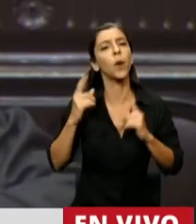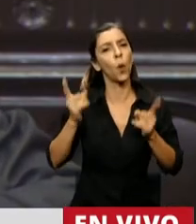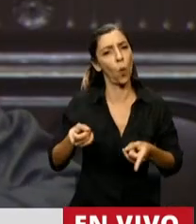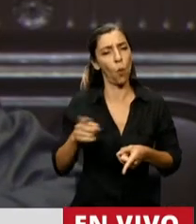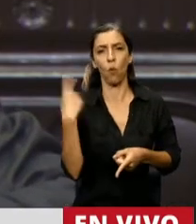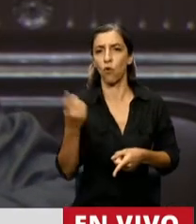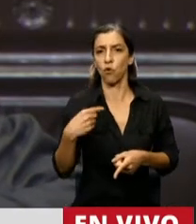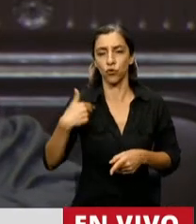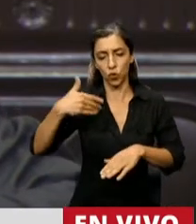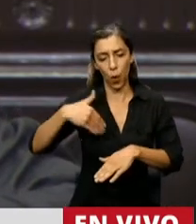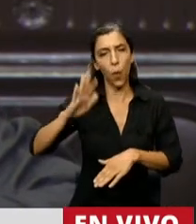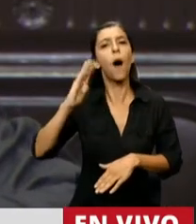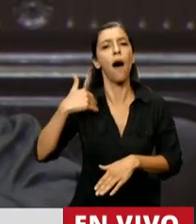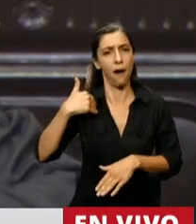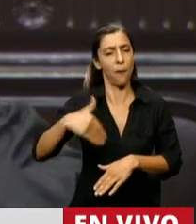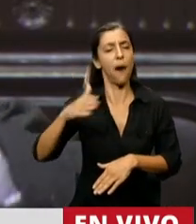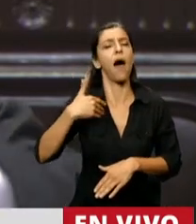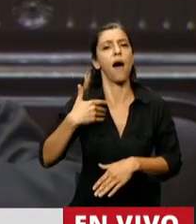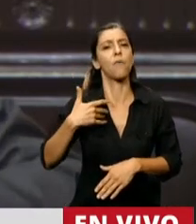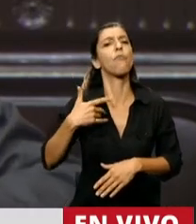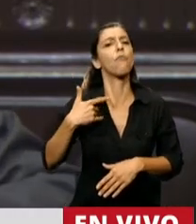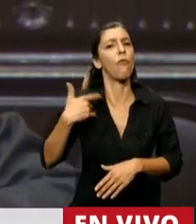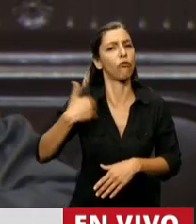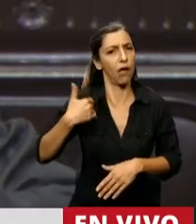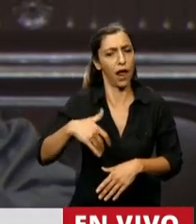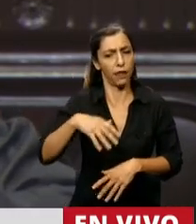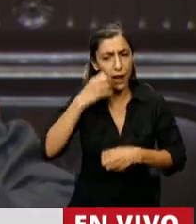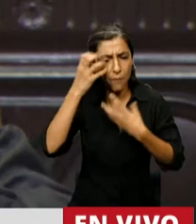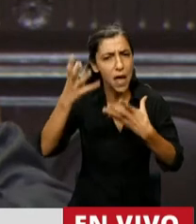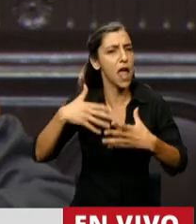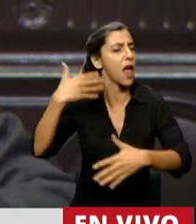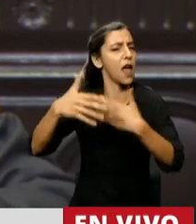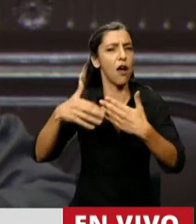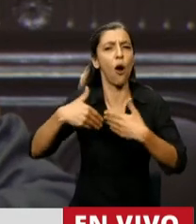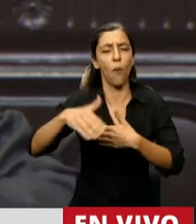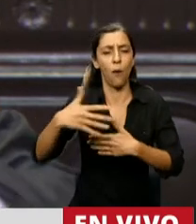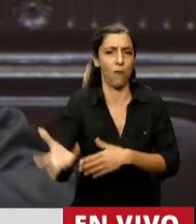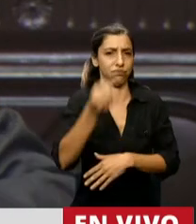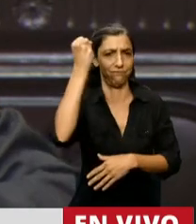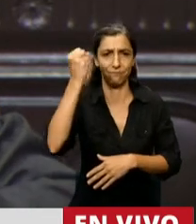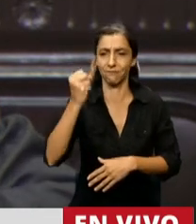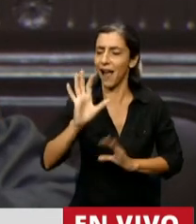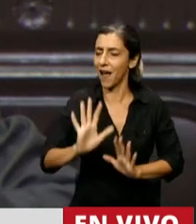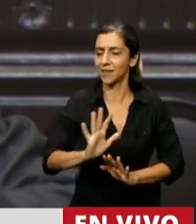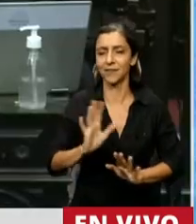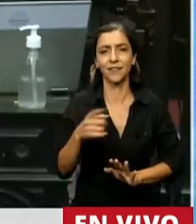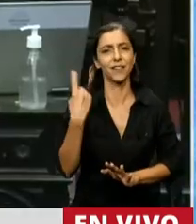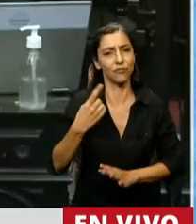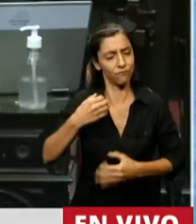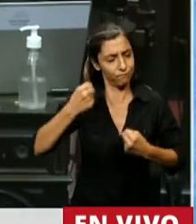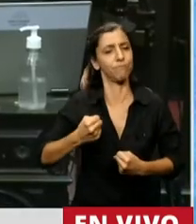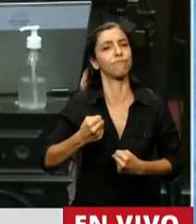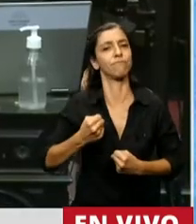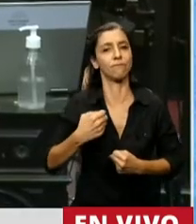a poner al país de pie y aquellos jubilados y jubiladas que están en sus casas